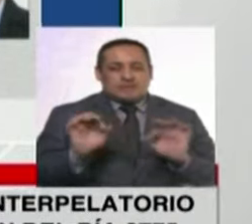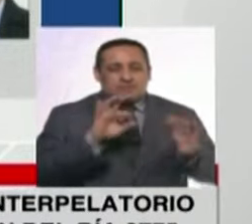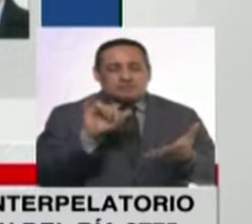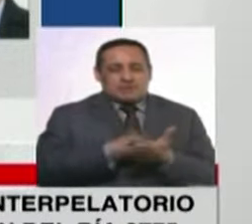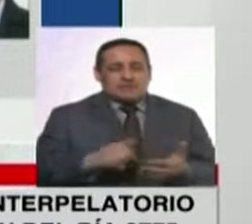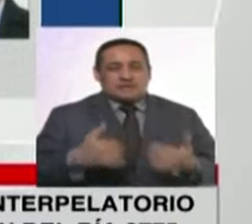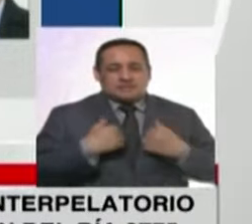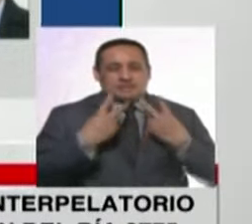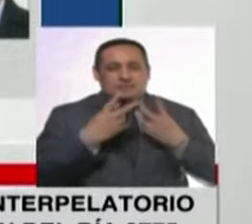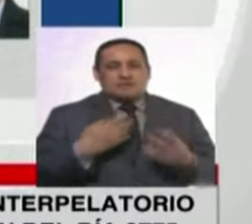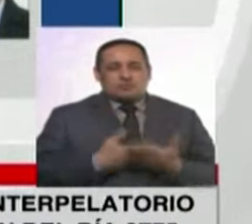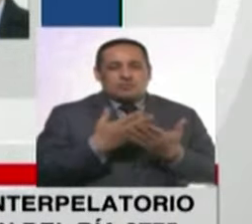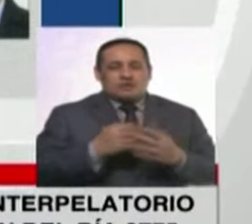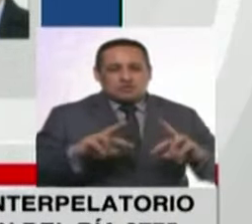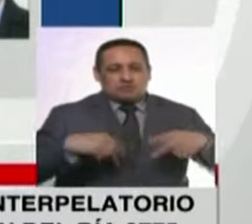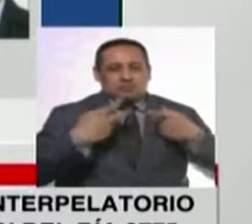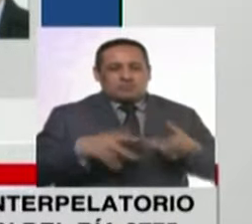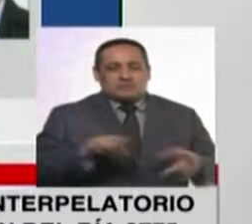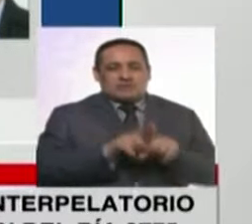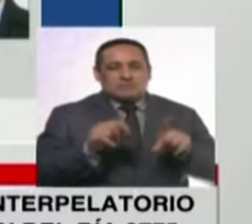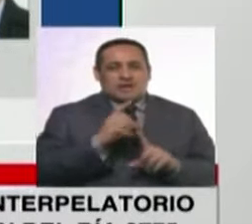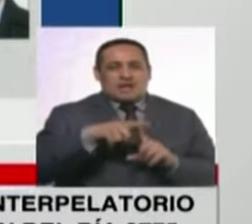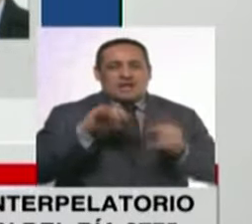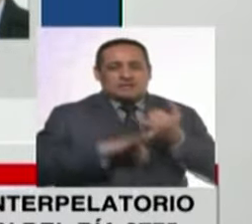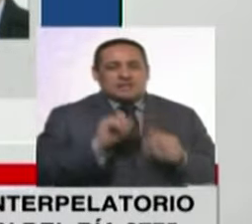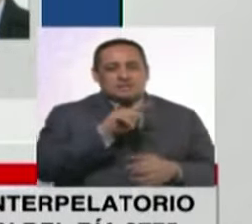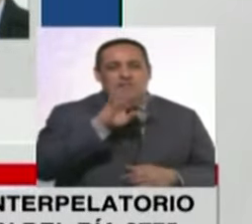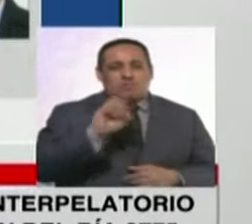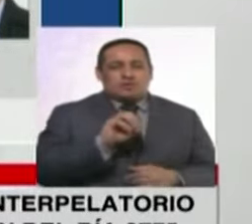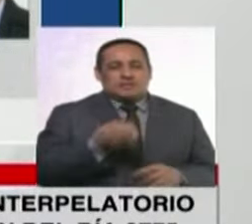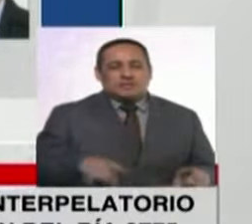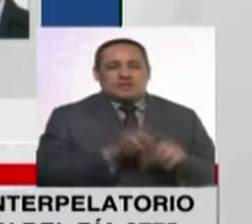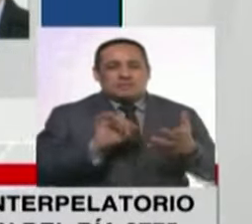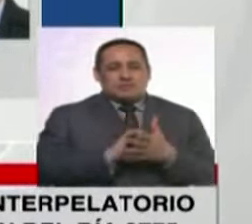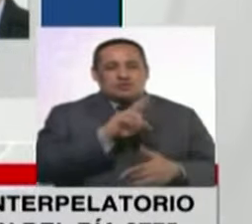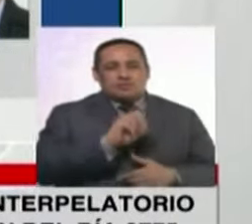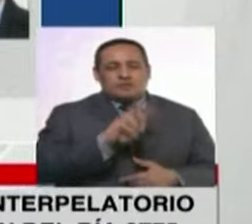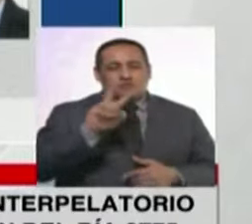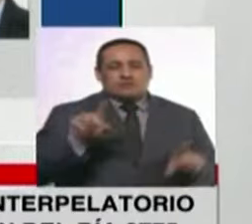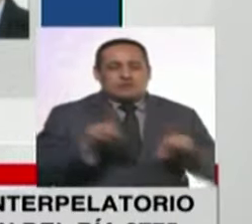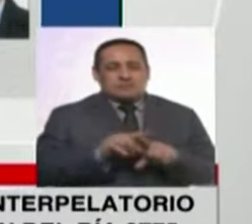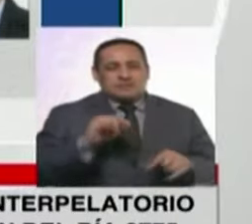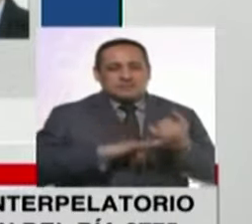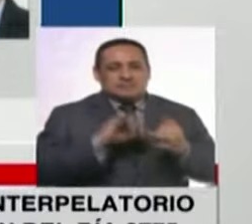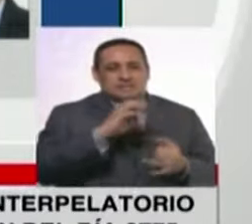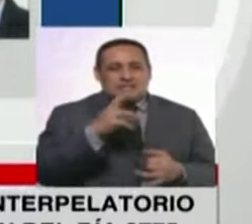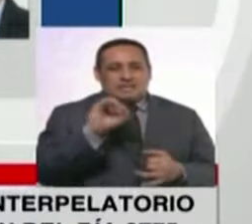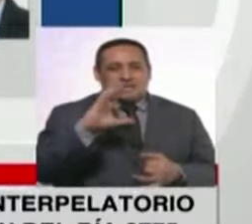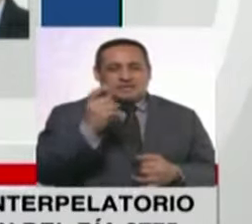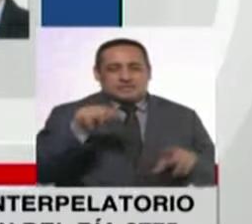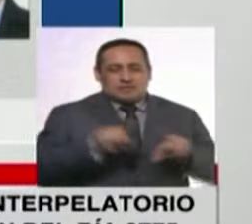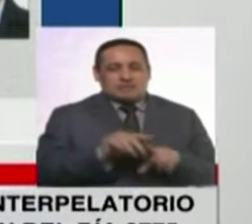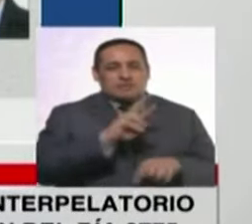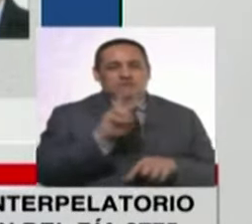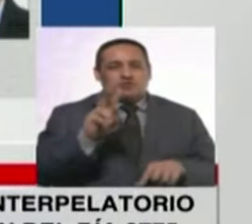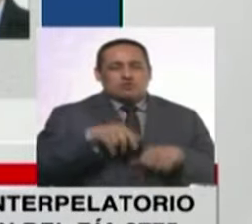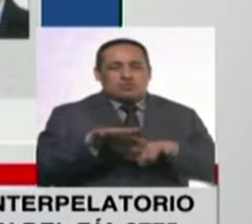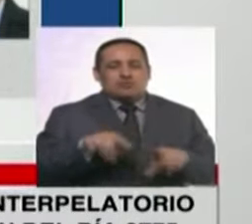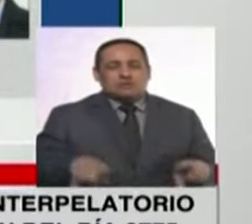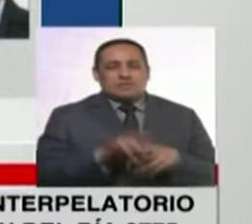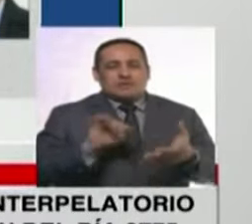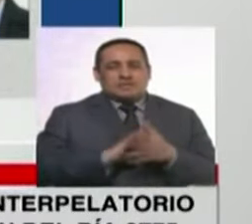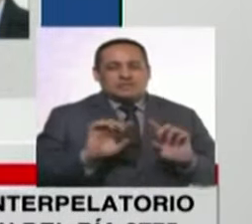que ha sido incrementada mediante acta número 140 2022 sercrim del 22 de julio 2022